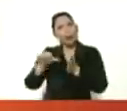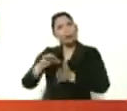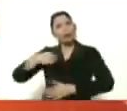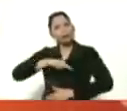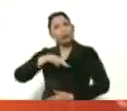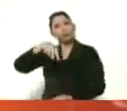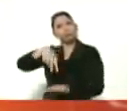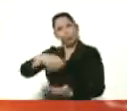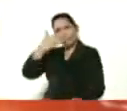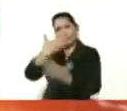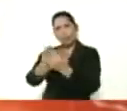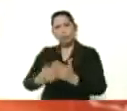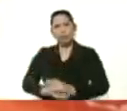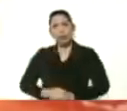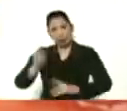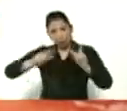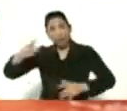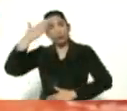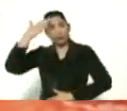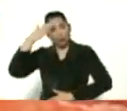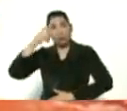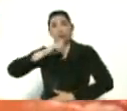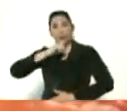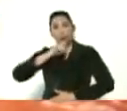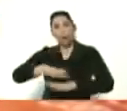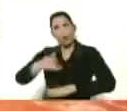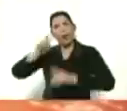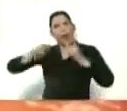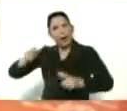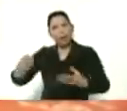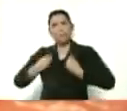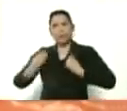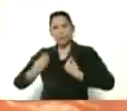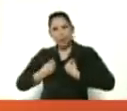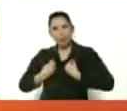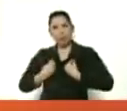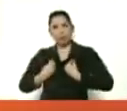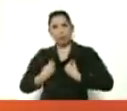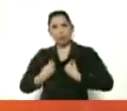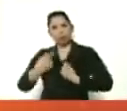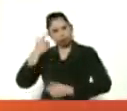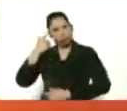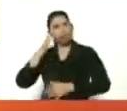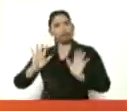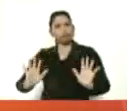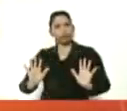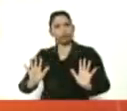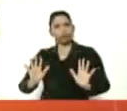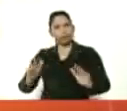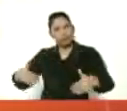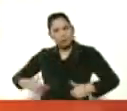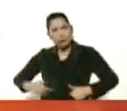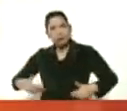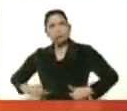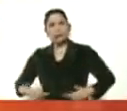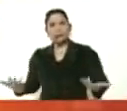parados. La gente sabe la dificultad, porque la gente que la está viviendo, el sacrificio,